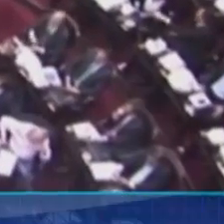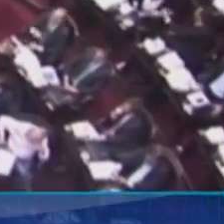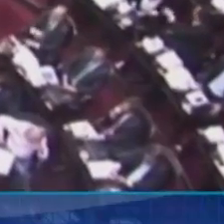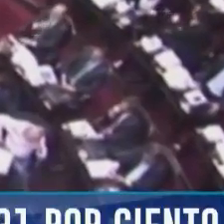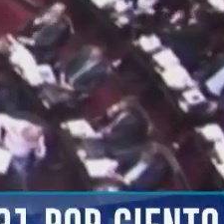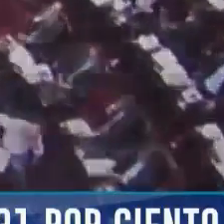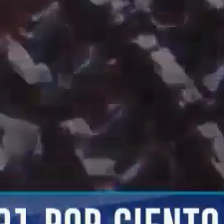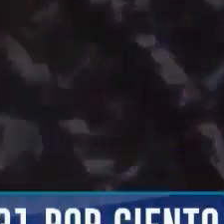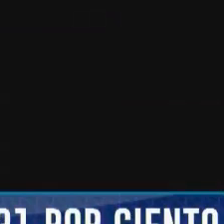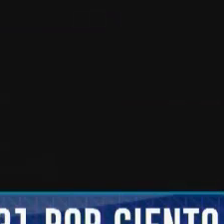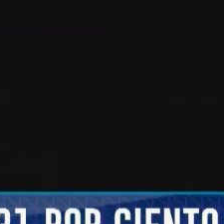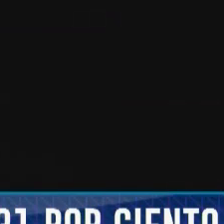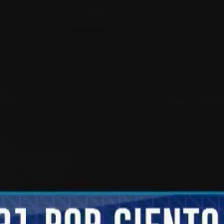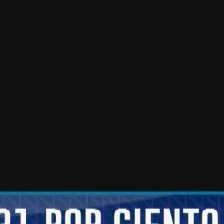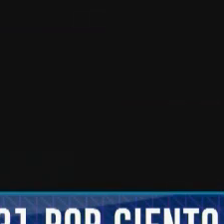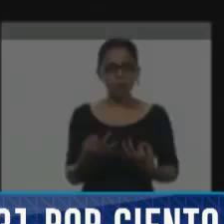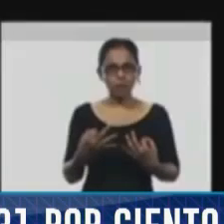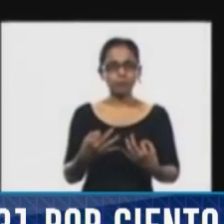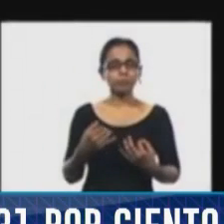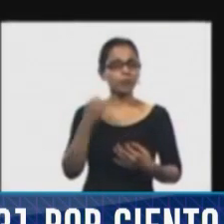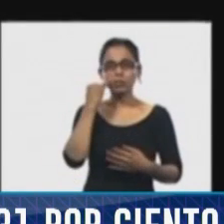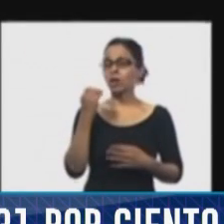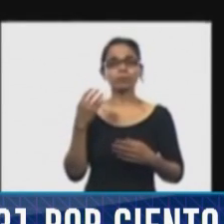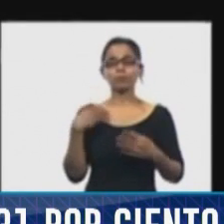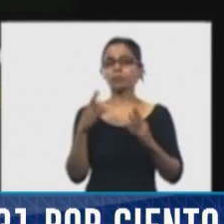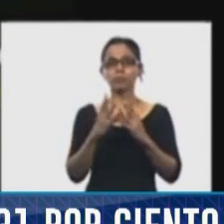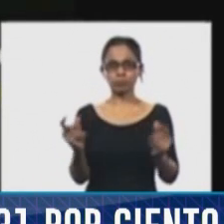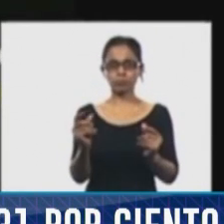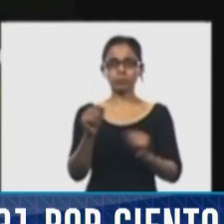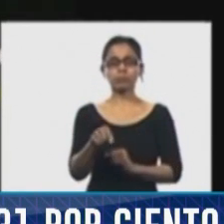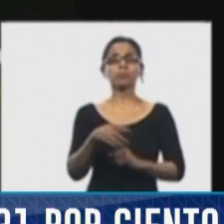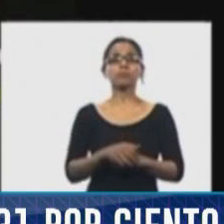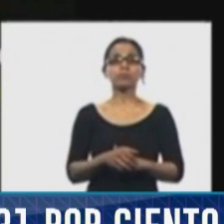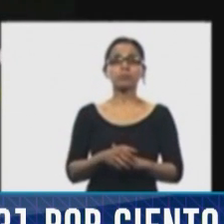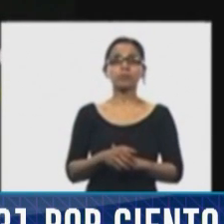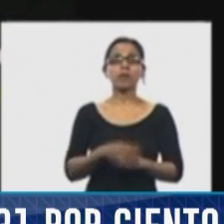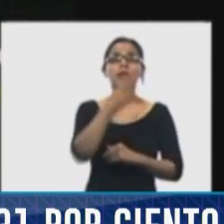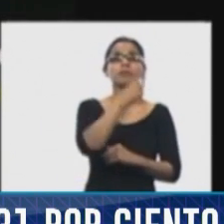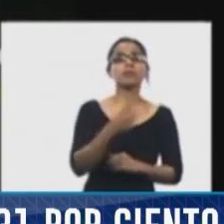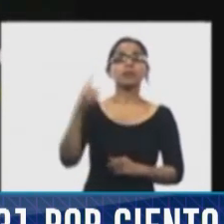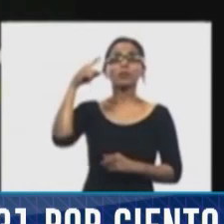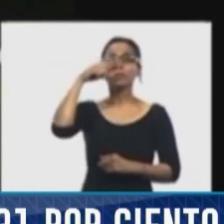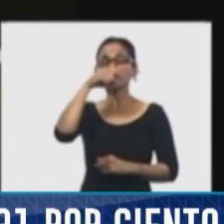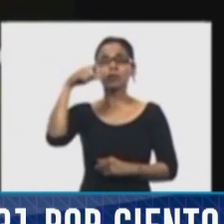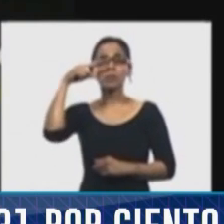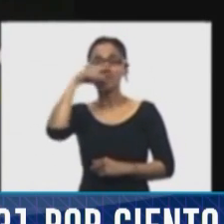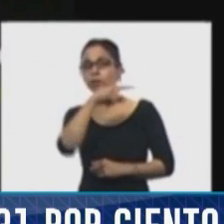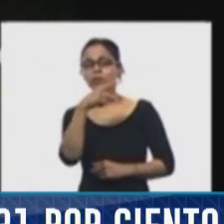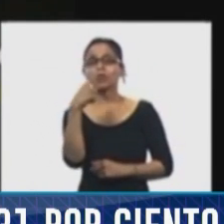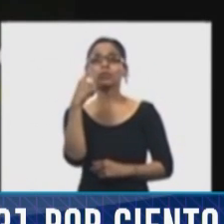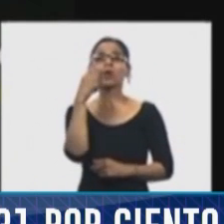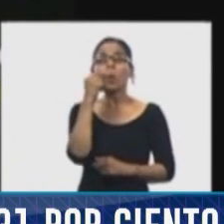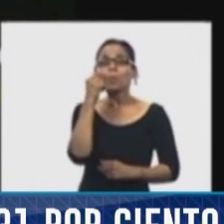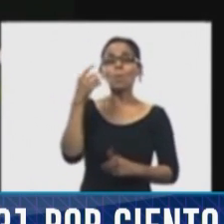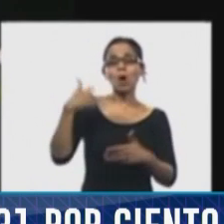Guillermo Carmona, en contra del dietazo. Del Frente por la Victoria, Soledad Sosa también votó en contra del dietazo del FIT, y